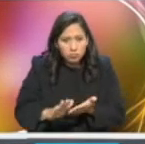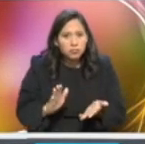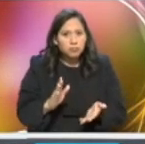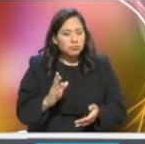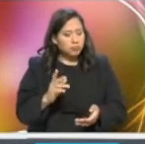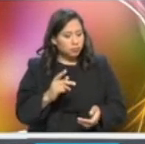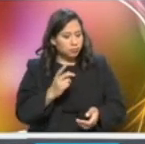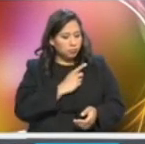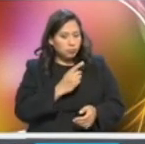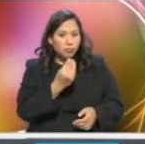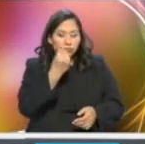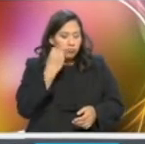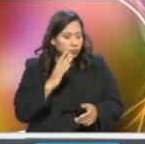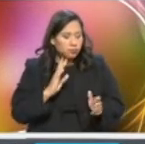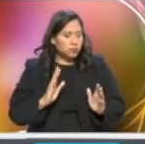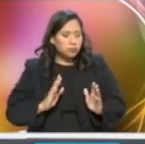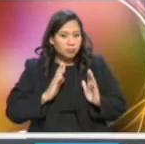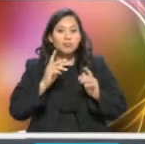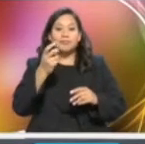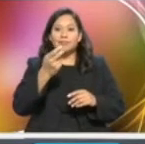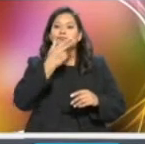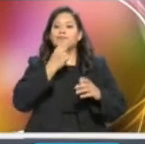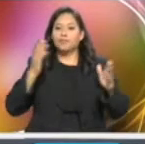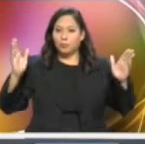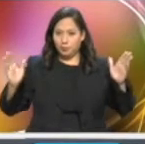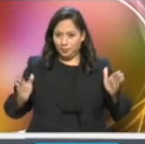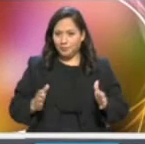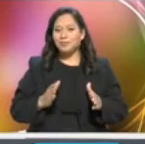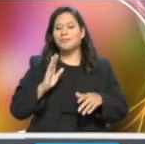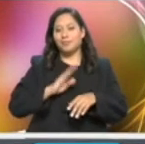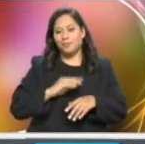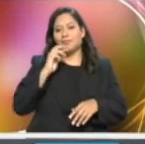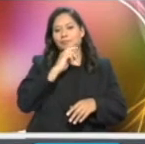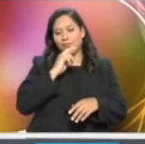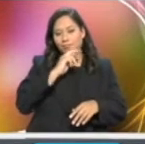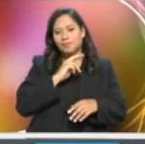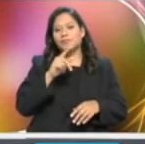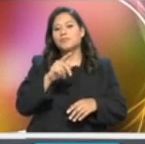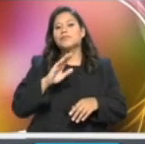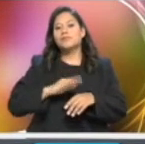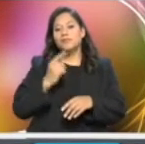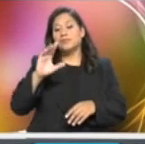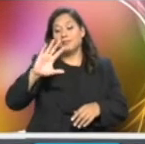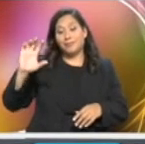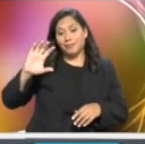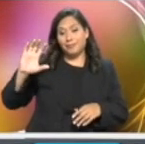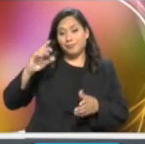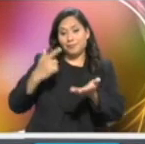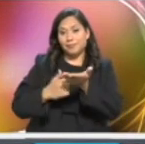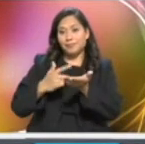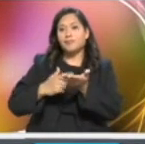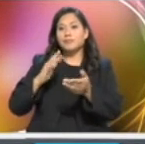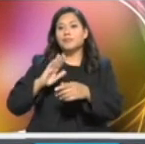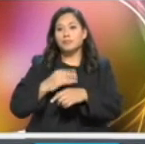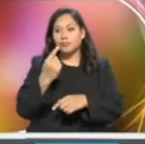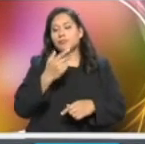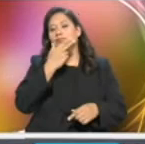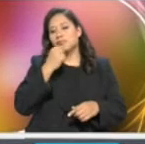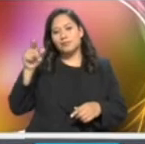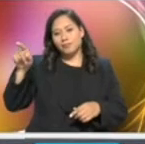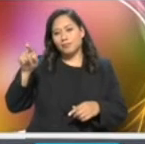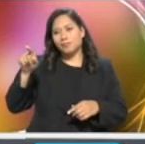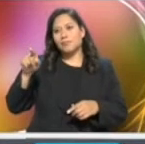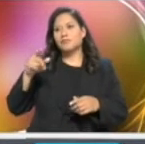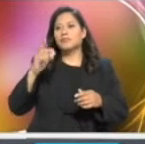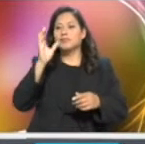dio un atracón. Claro, por eso los hombres también bajan más rápido al reducir esas 500 calorías. ¿Por qué? Pues porque ellos con